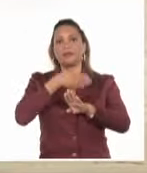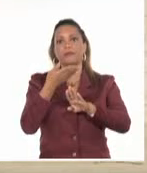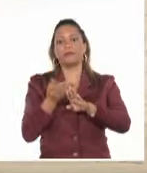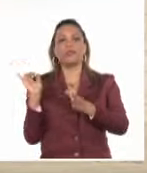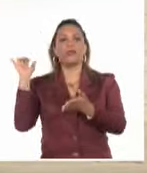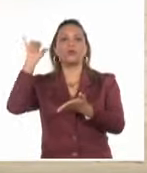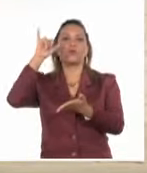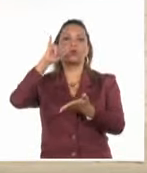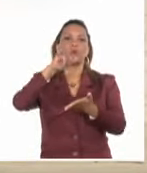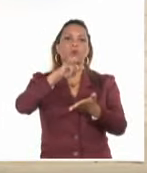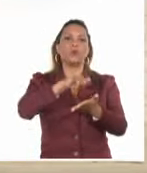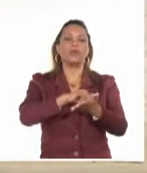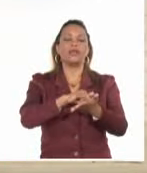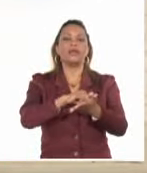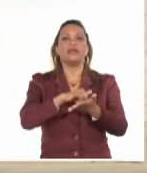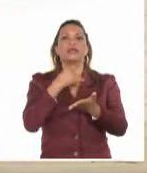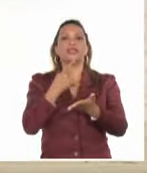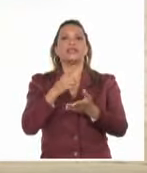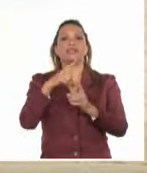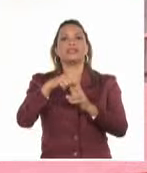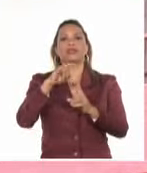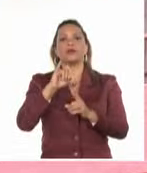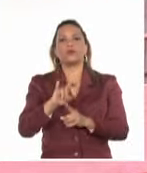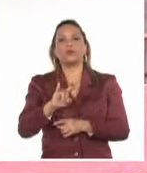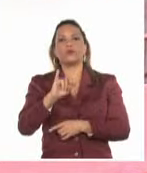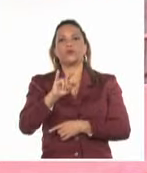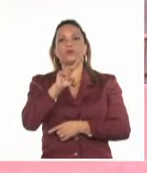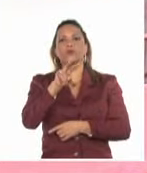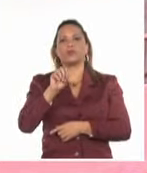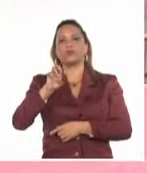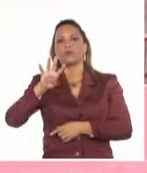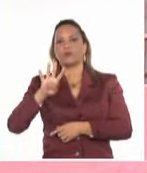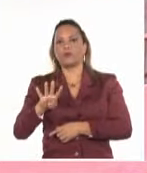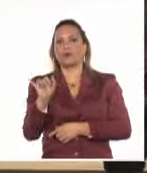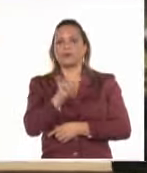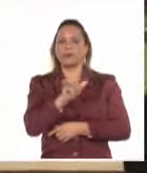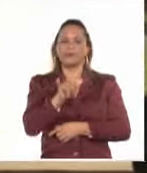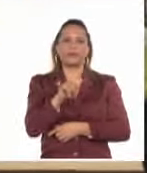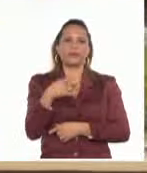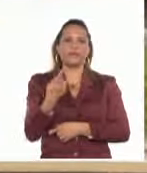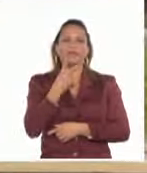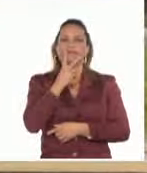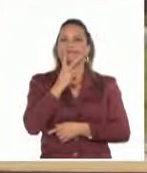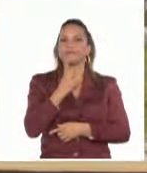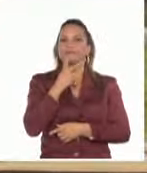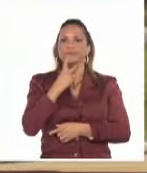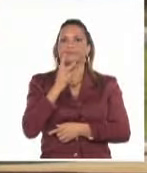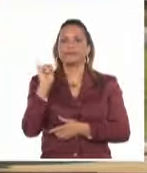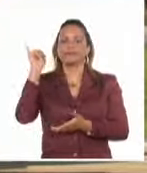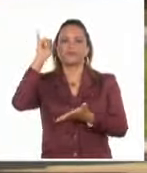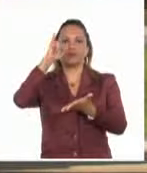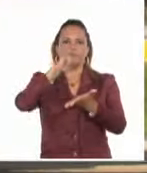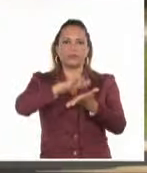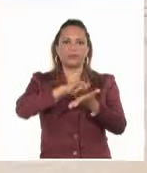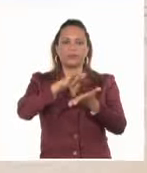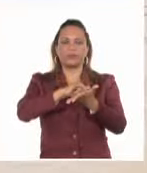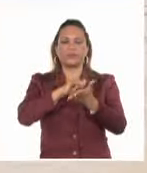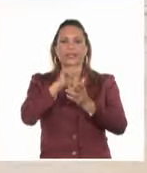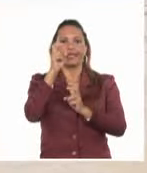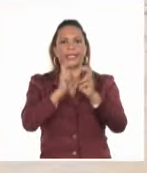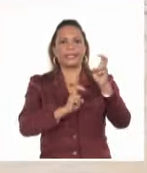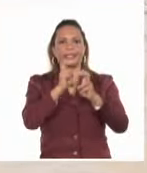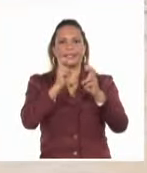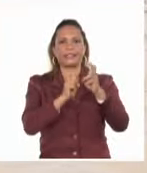de uno de los TU-204, igualmente con atención aeronáutica en talleres